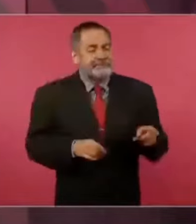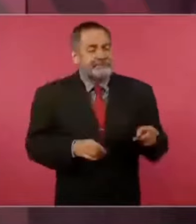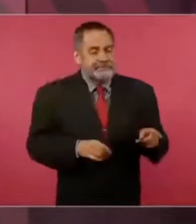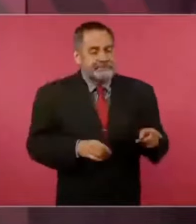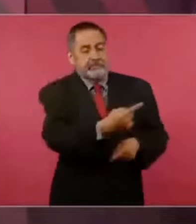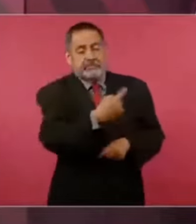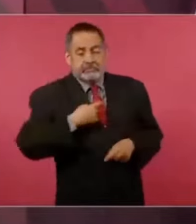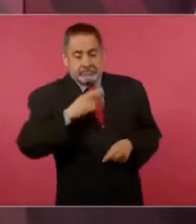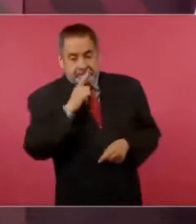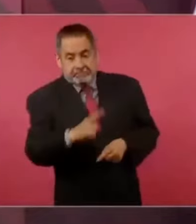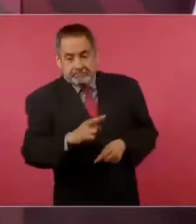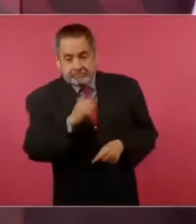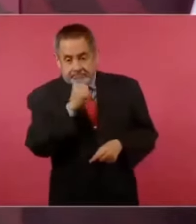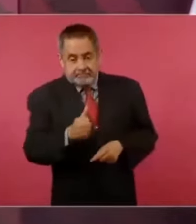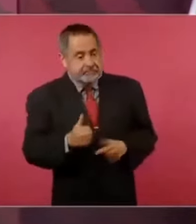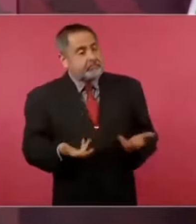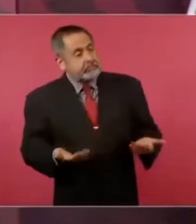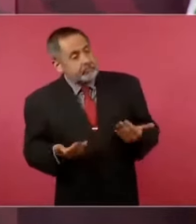respondido, estoy esperando